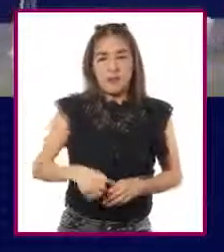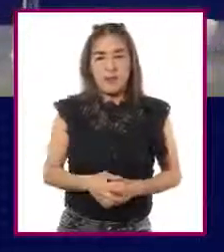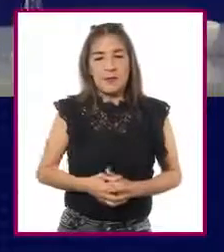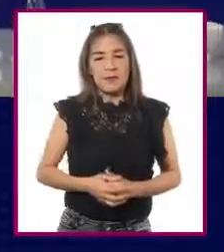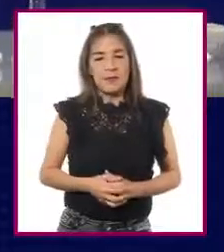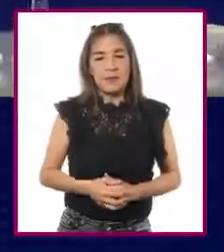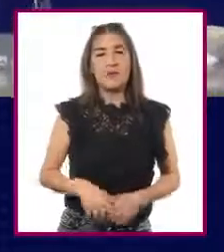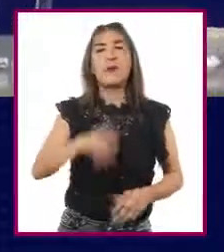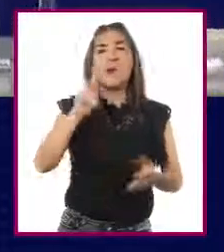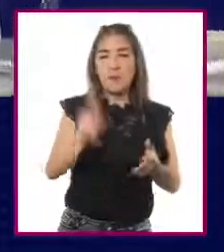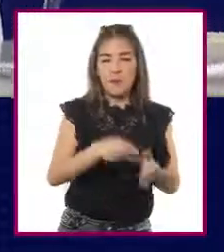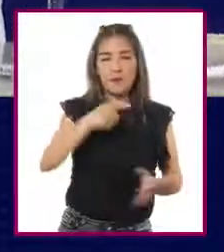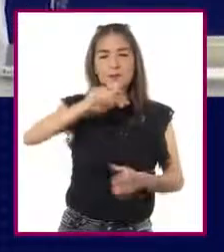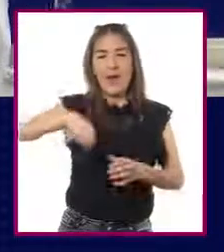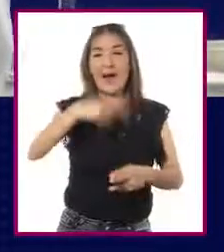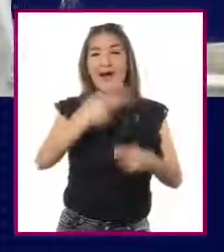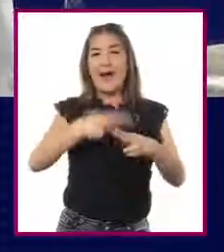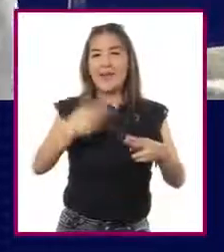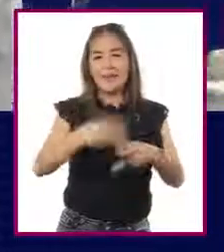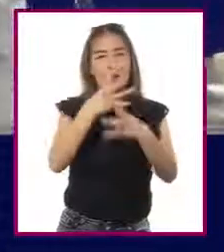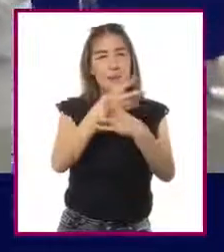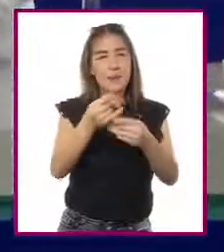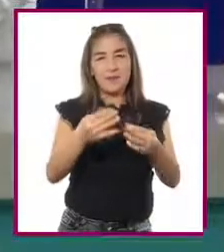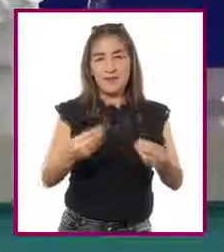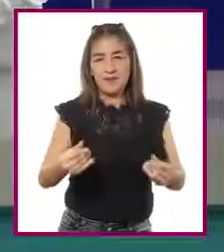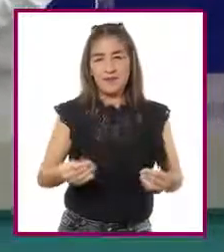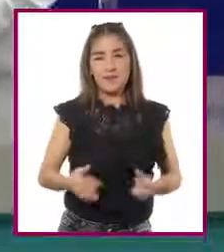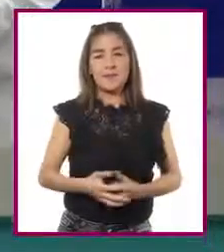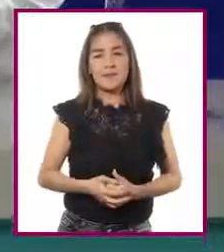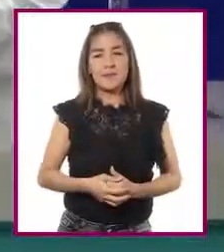mezclamos nuevamente hasta que se disuelva.